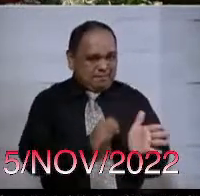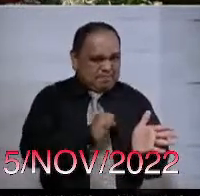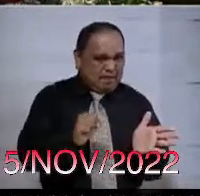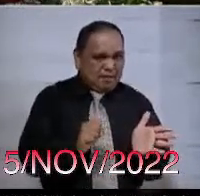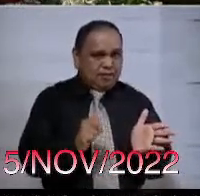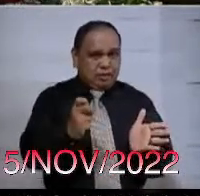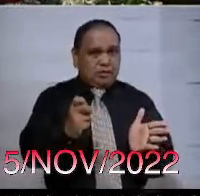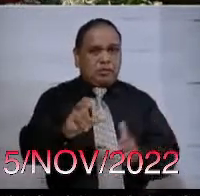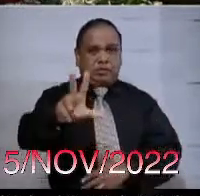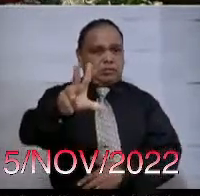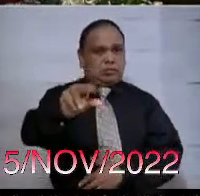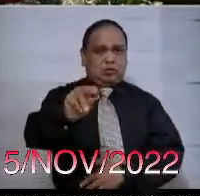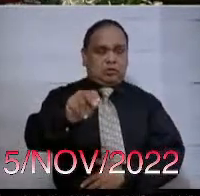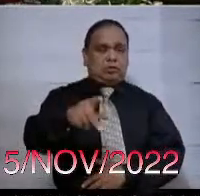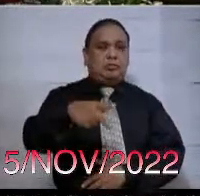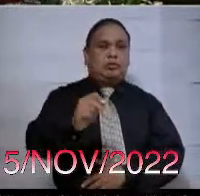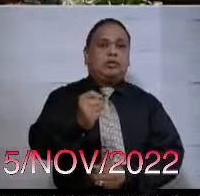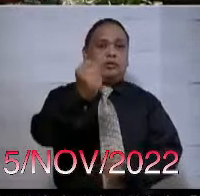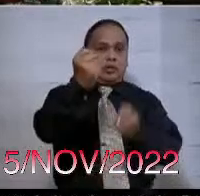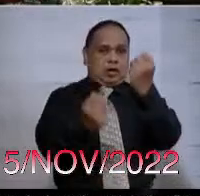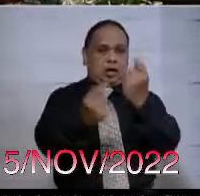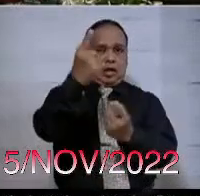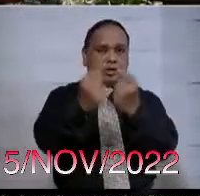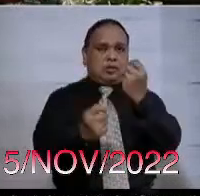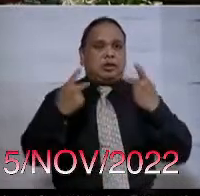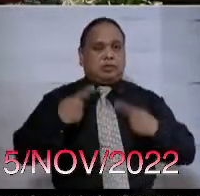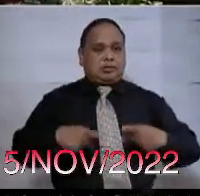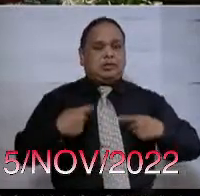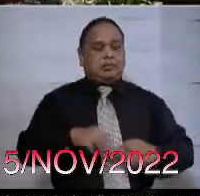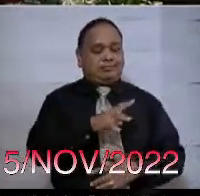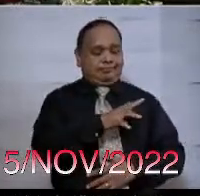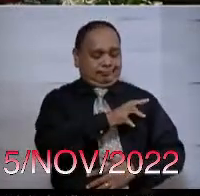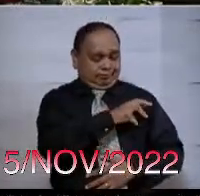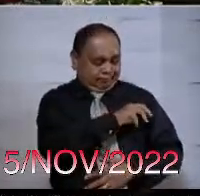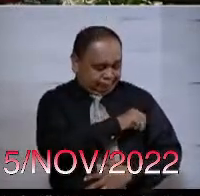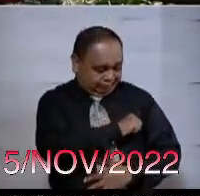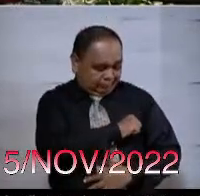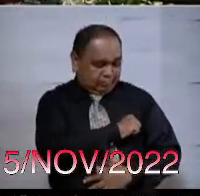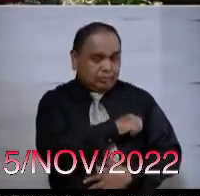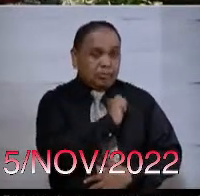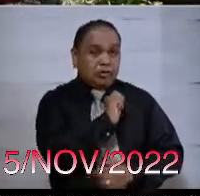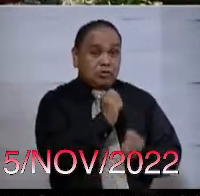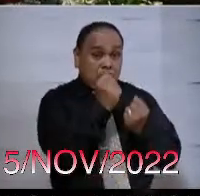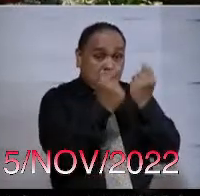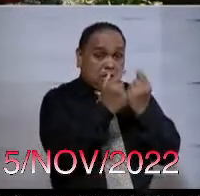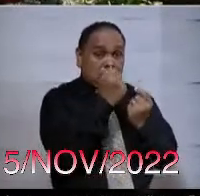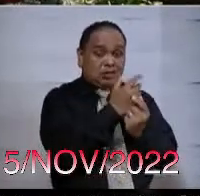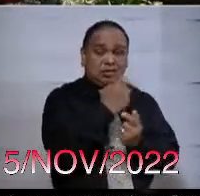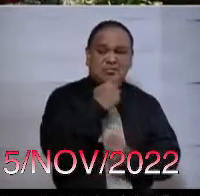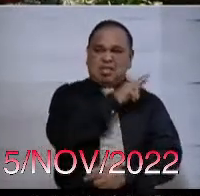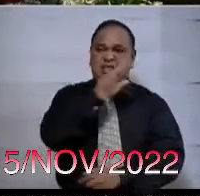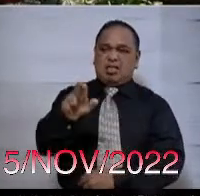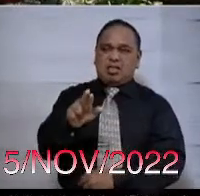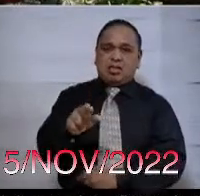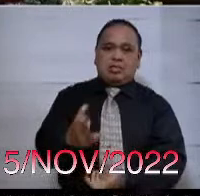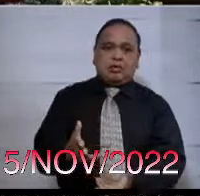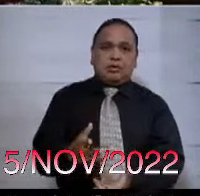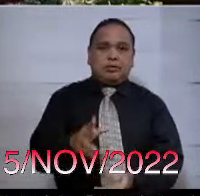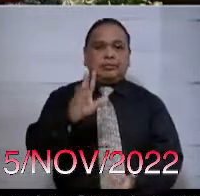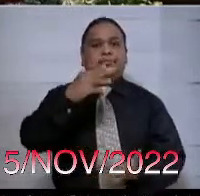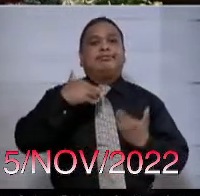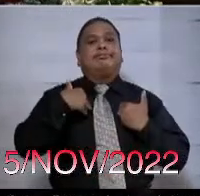expone, y a veces hay gente que estimas y que no esperas de ella estas respuestas, pero que ojalá les sirva